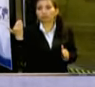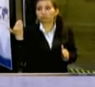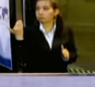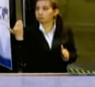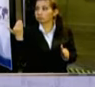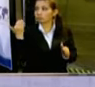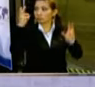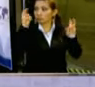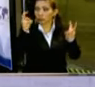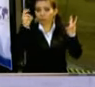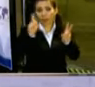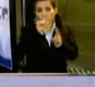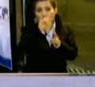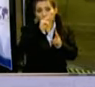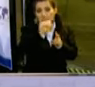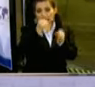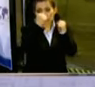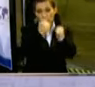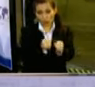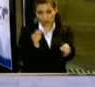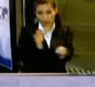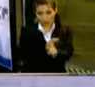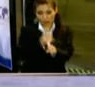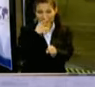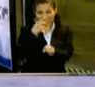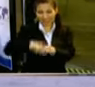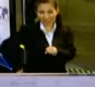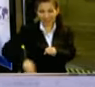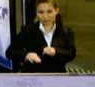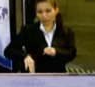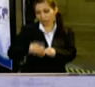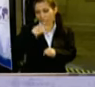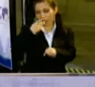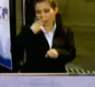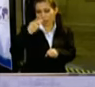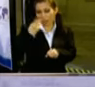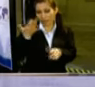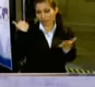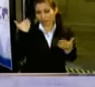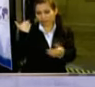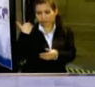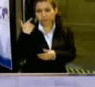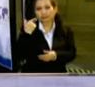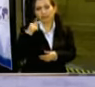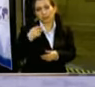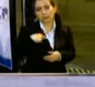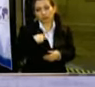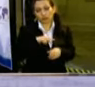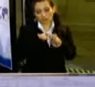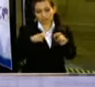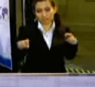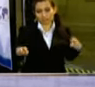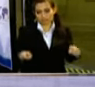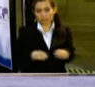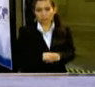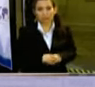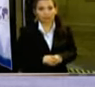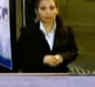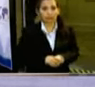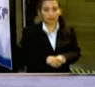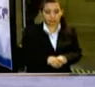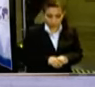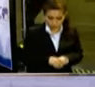el tema de la democracia y la seguridad, a los cuales ya se han referido quienes me han antecedido en la palabra,